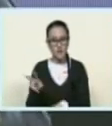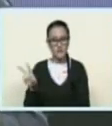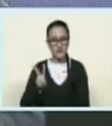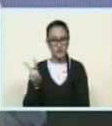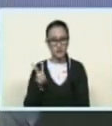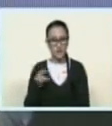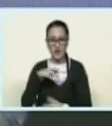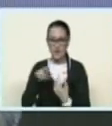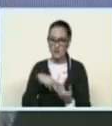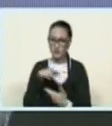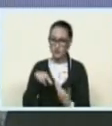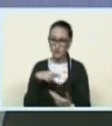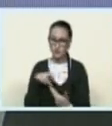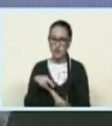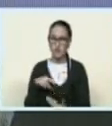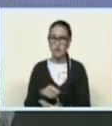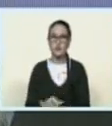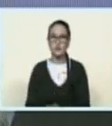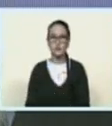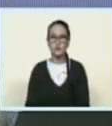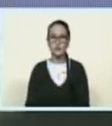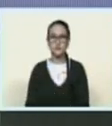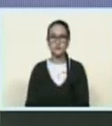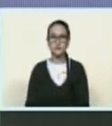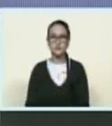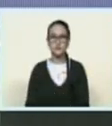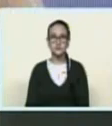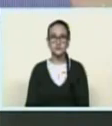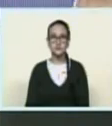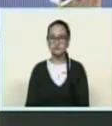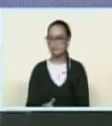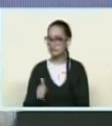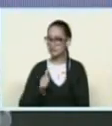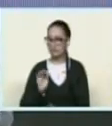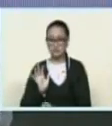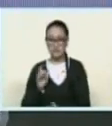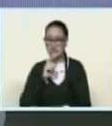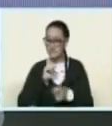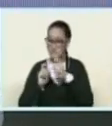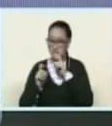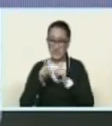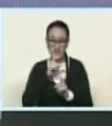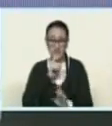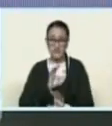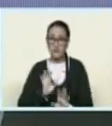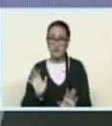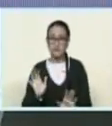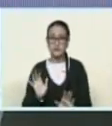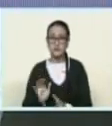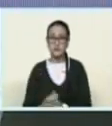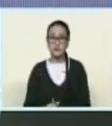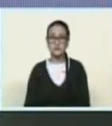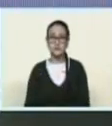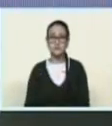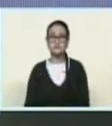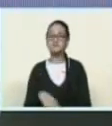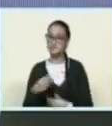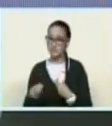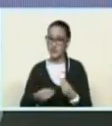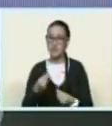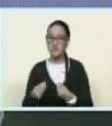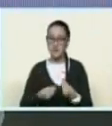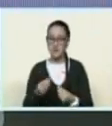Venezuela, de la Revolución Bolivariana, sea cual sea la dificultad que se nos presente, lo va a